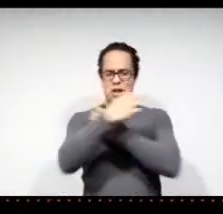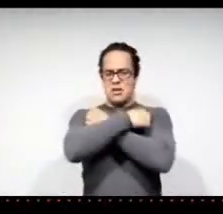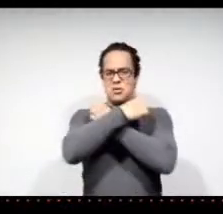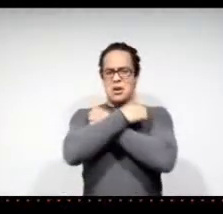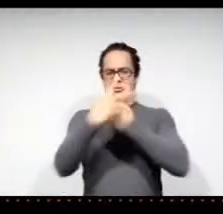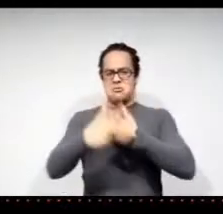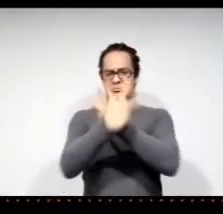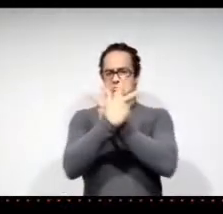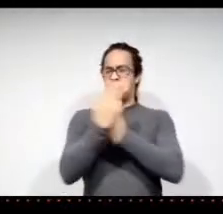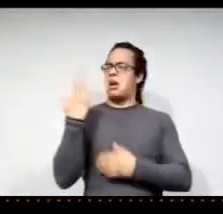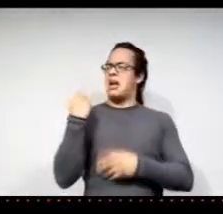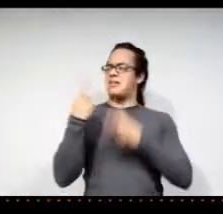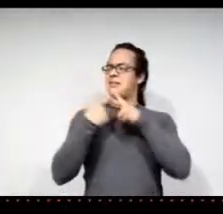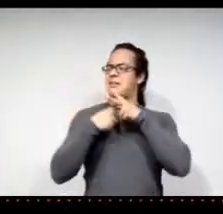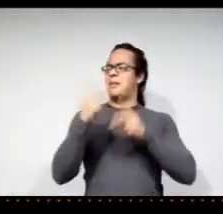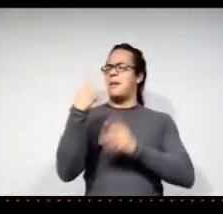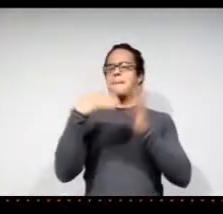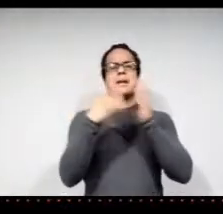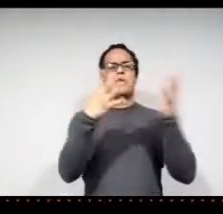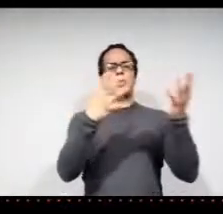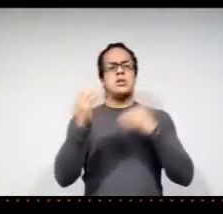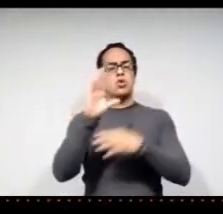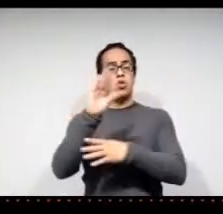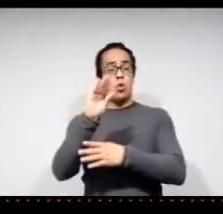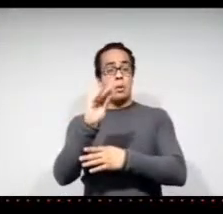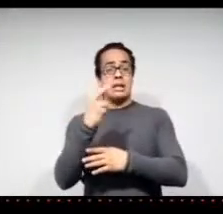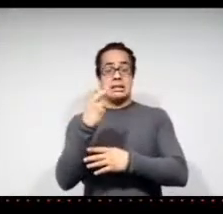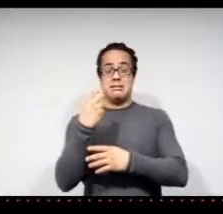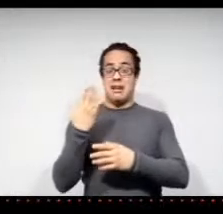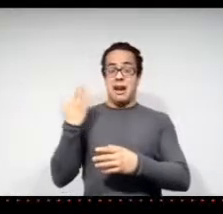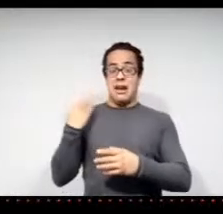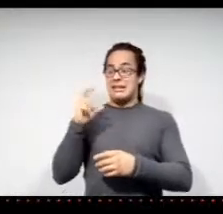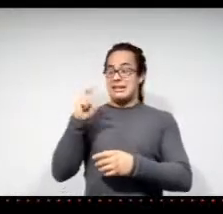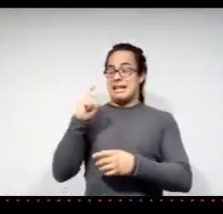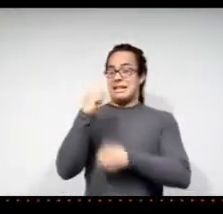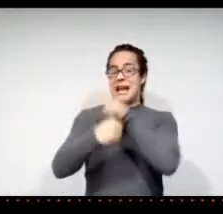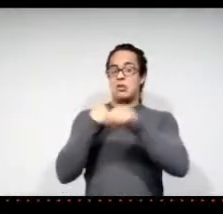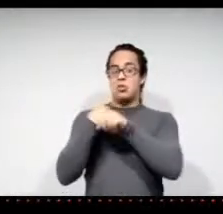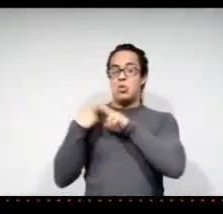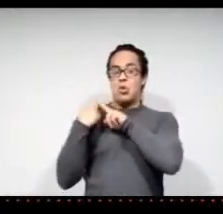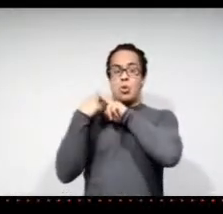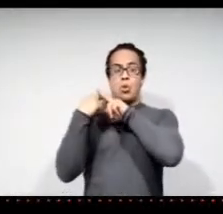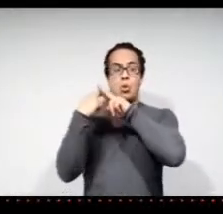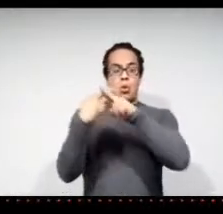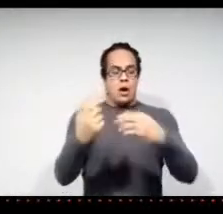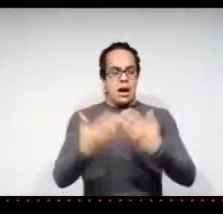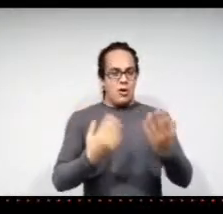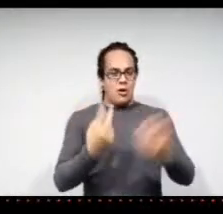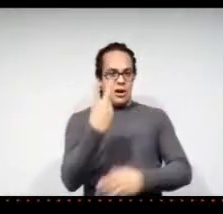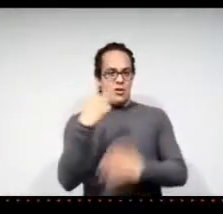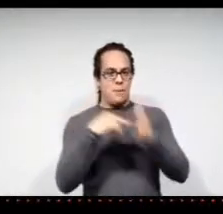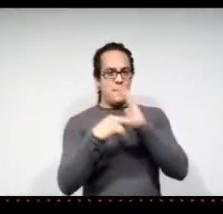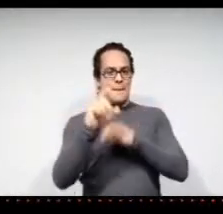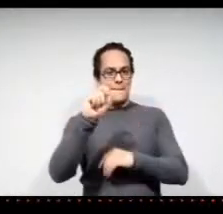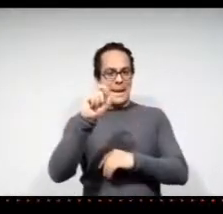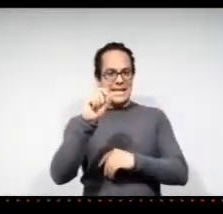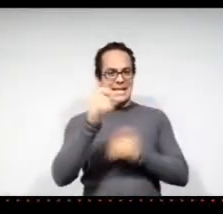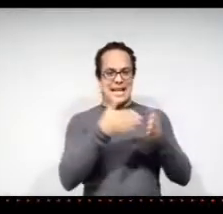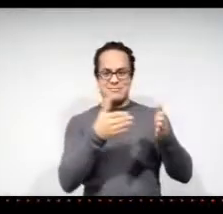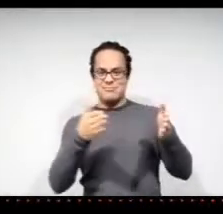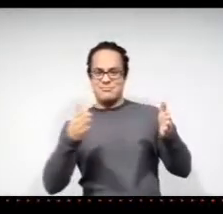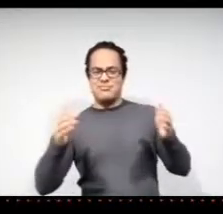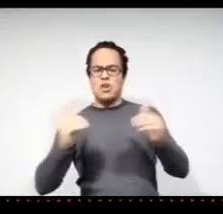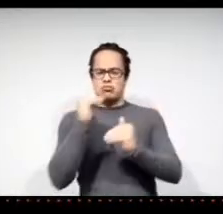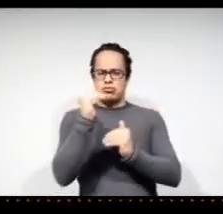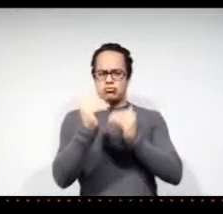90 y desde entonces, en 30 años, ¿no? Ahora 2020, había ido creciendo poco a poco,